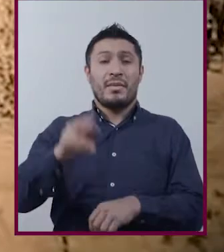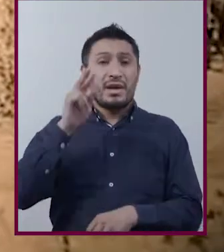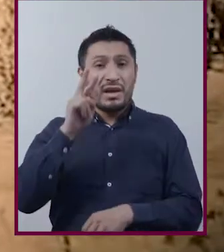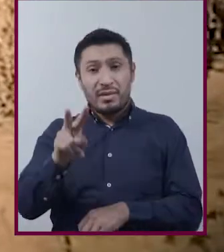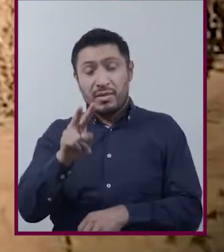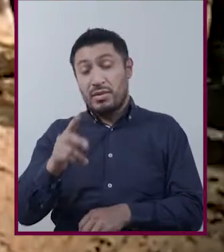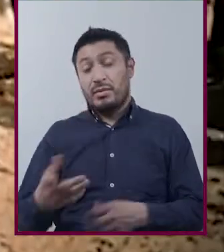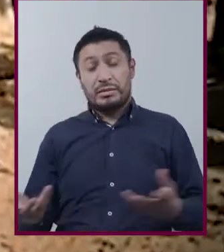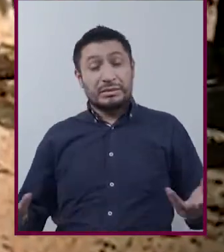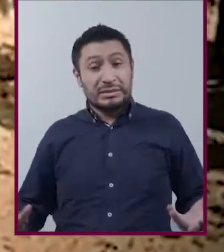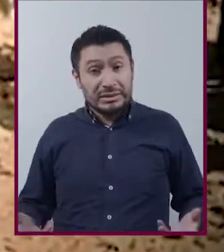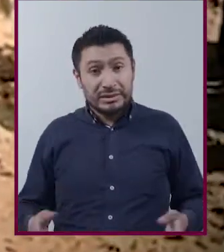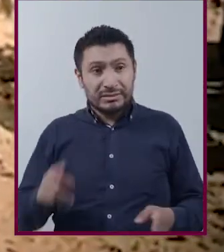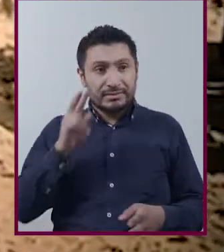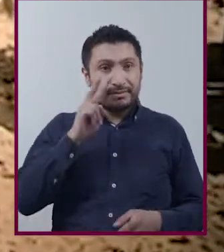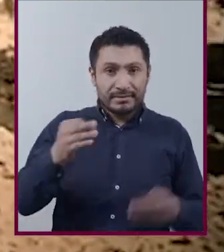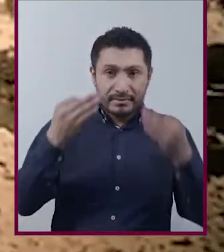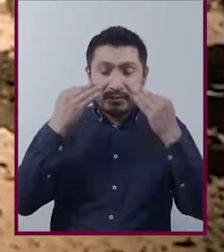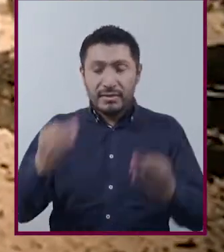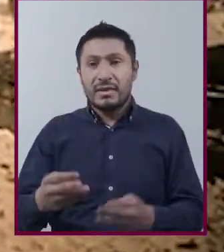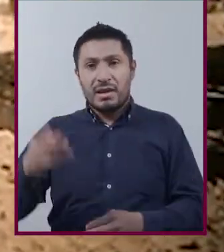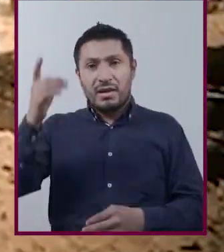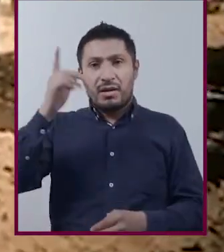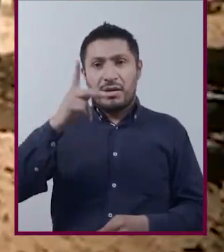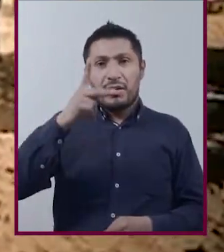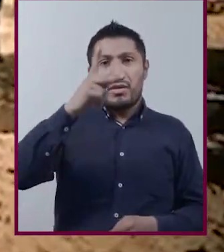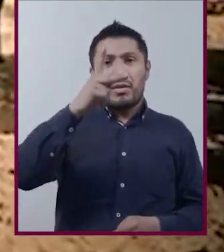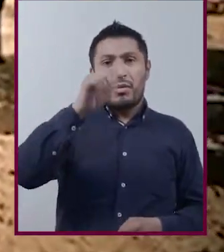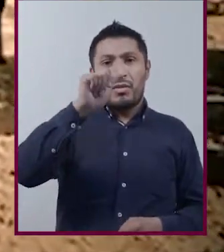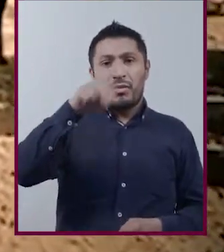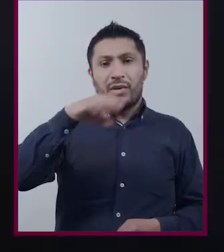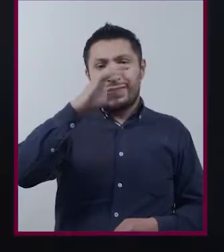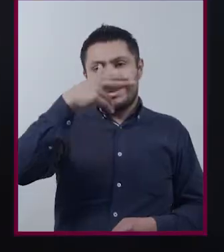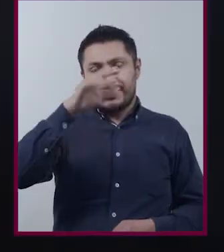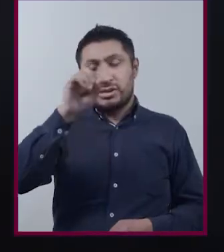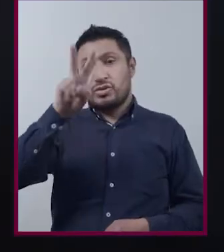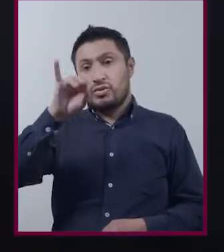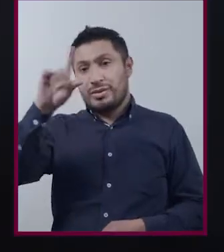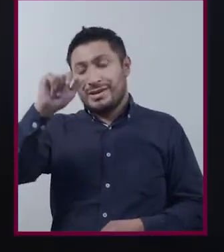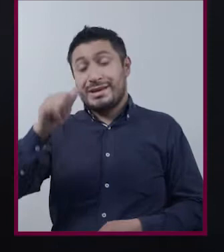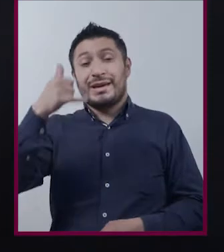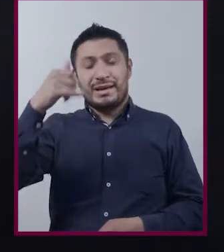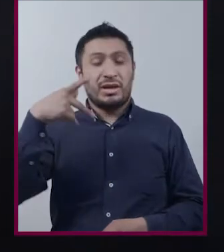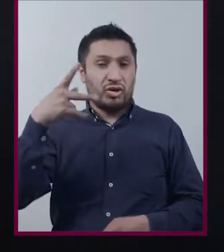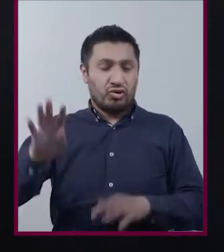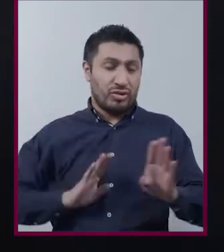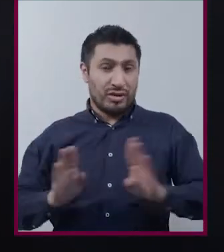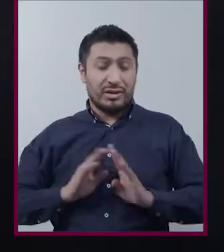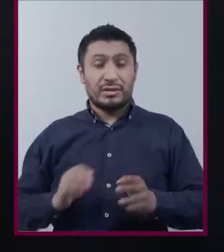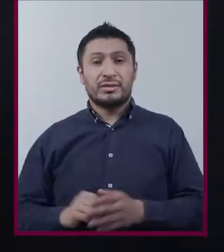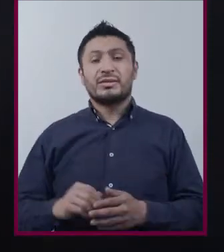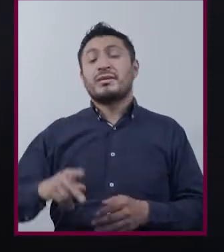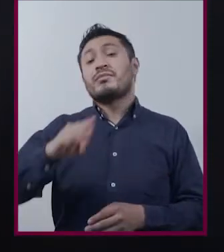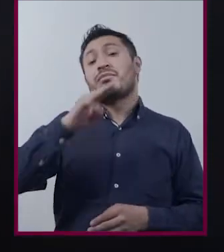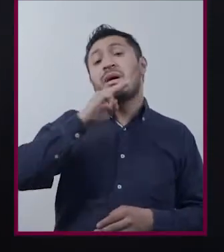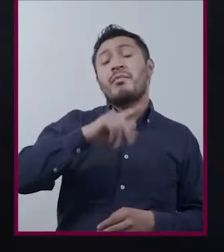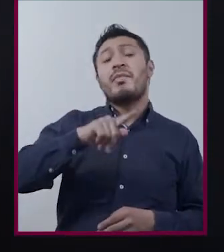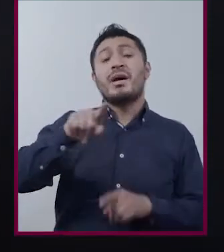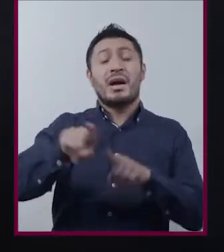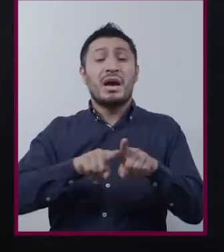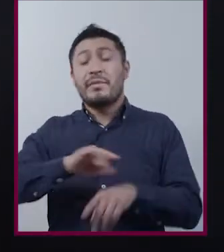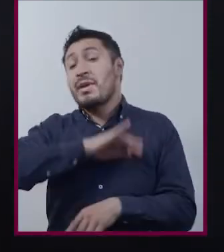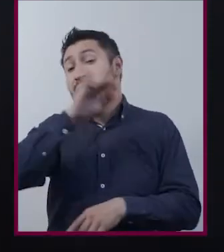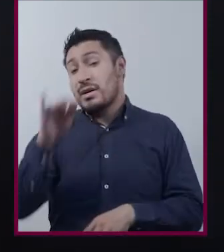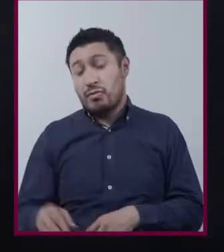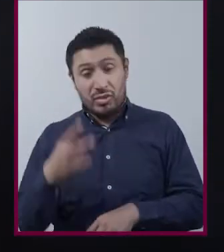en primera fila la lucha de Pancho Villa y su División del Norte. Tras el fallecimiento de su madre junto con su hermana, llegó a